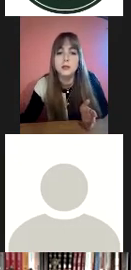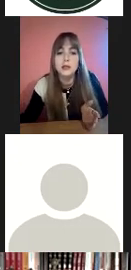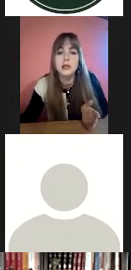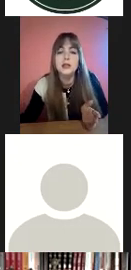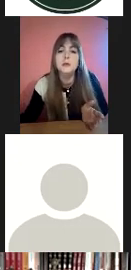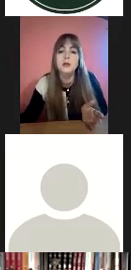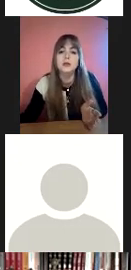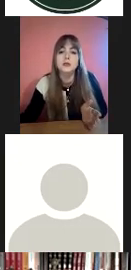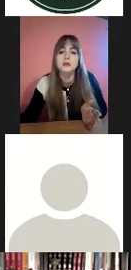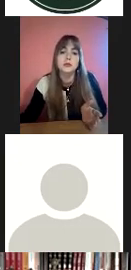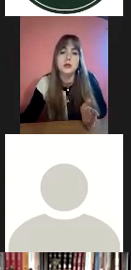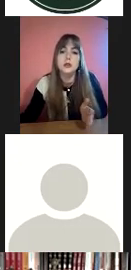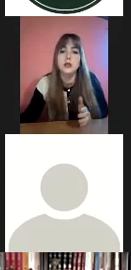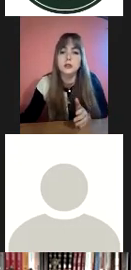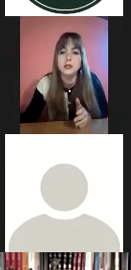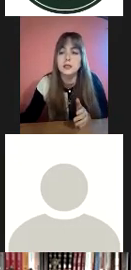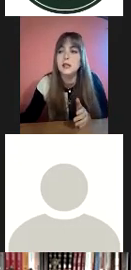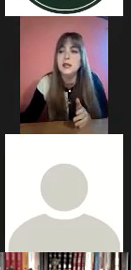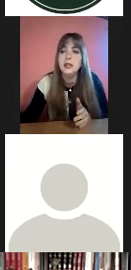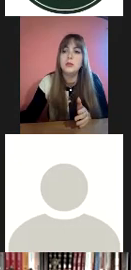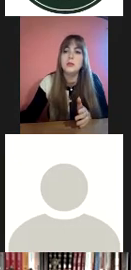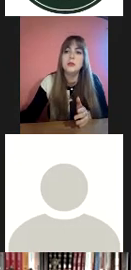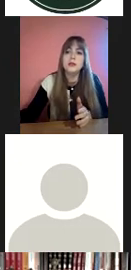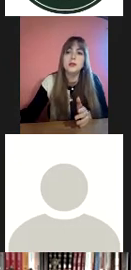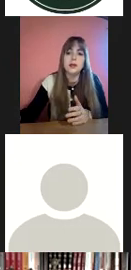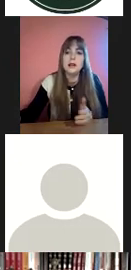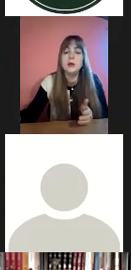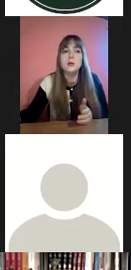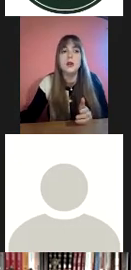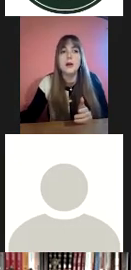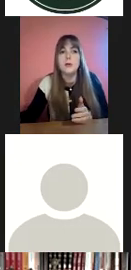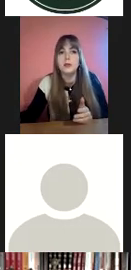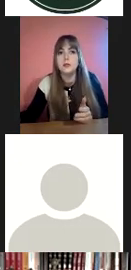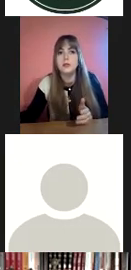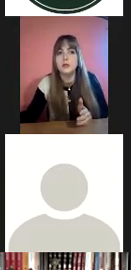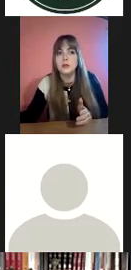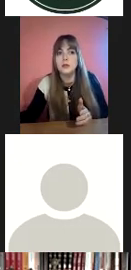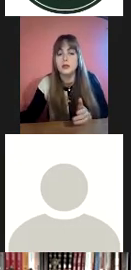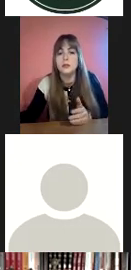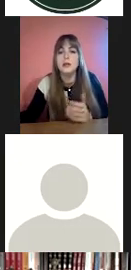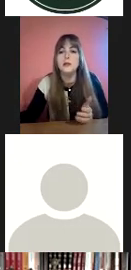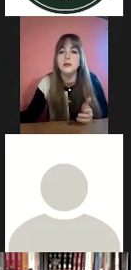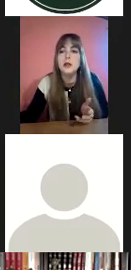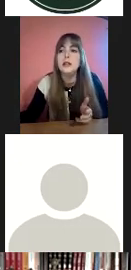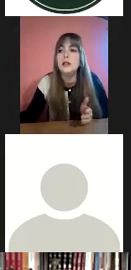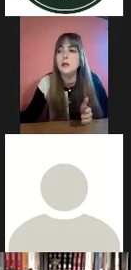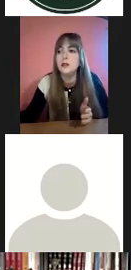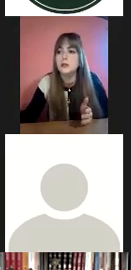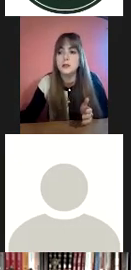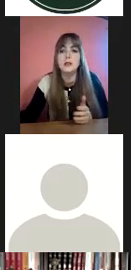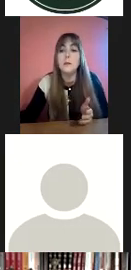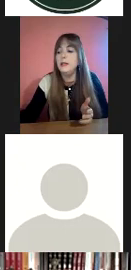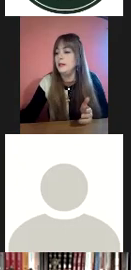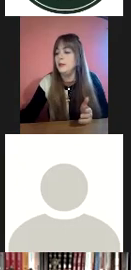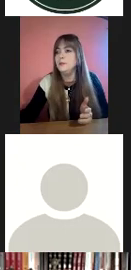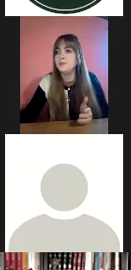abogados, ambientalistas, biólogos, sociólogos, docentes. Esto es muy importante porque cada uno aporta desde su conocimiento para, bueno, la educación